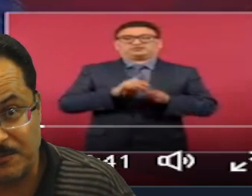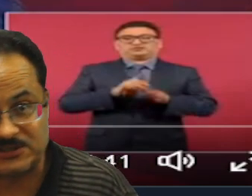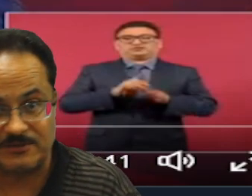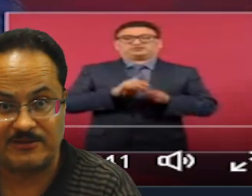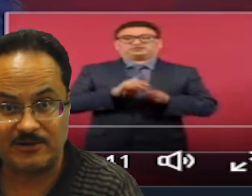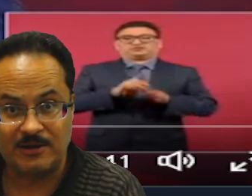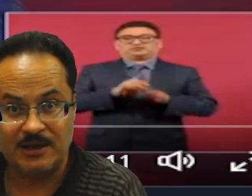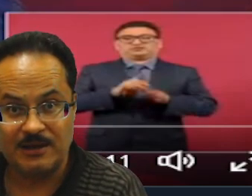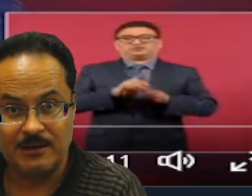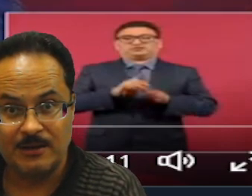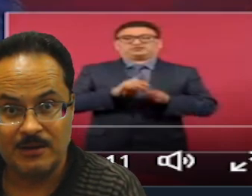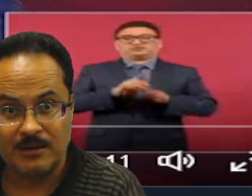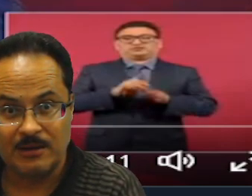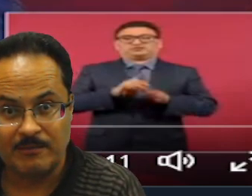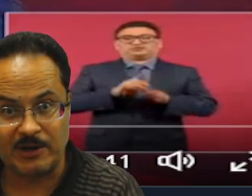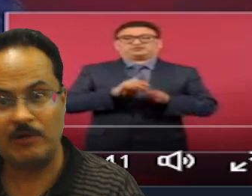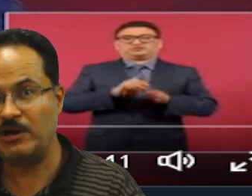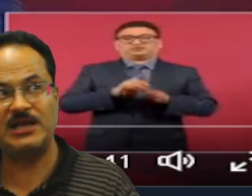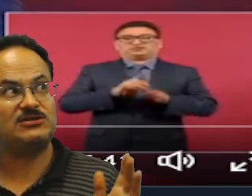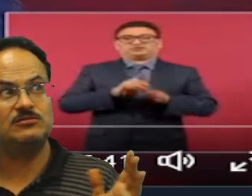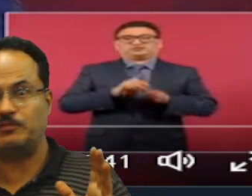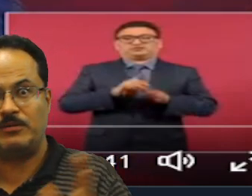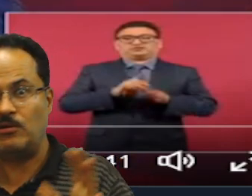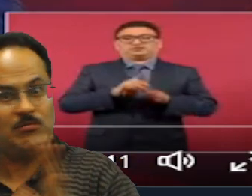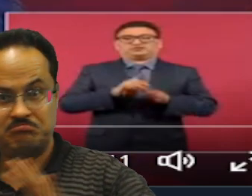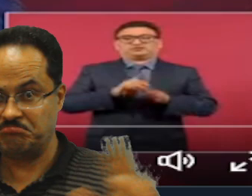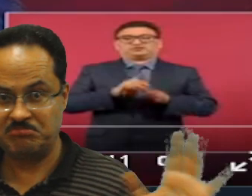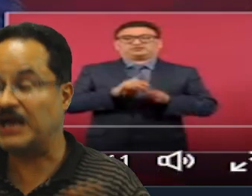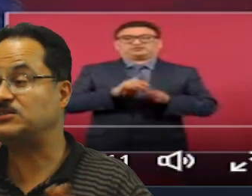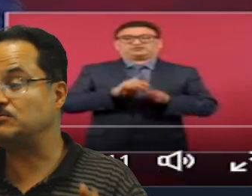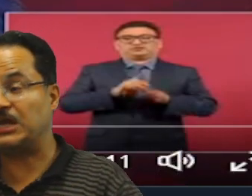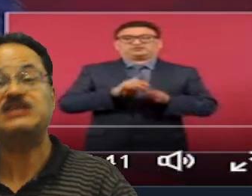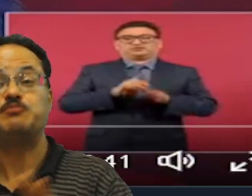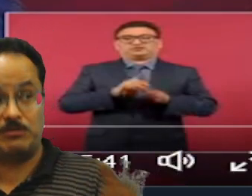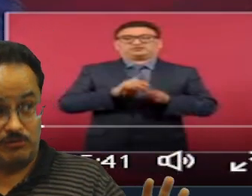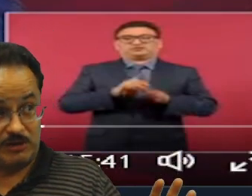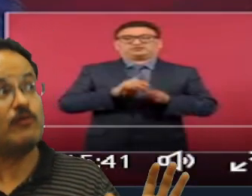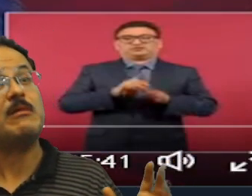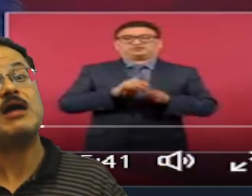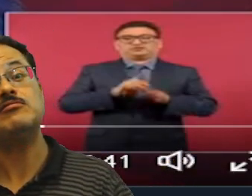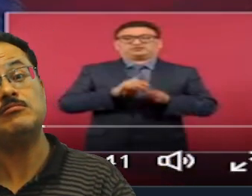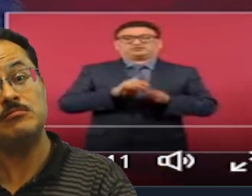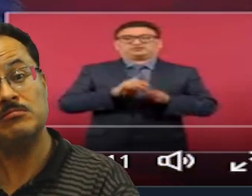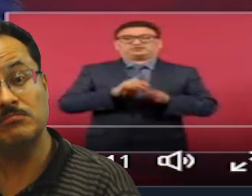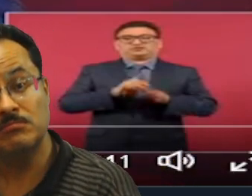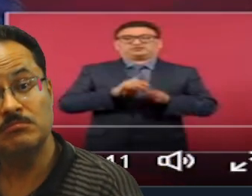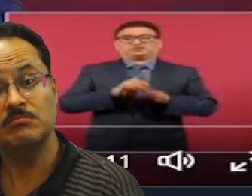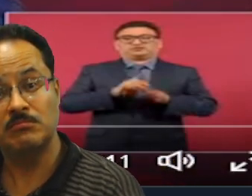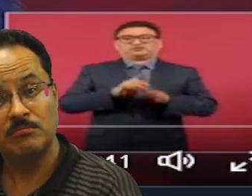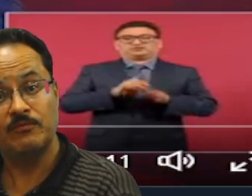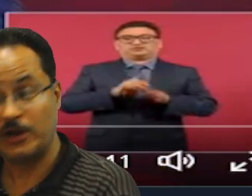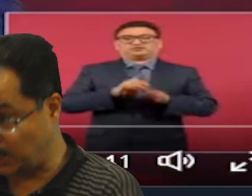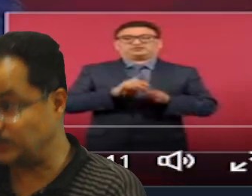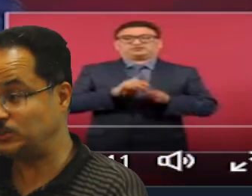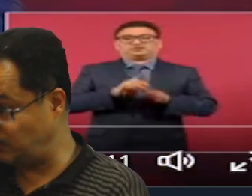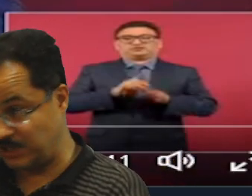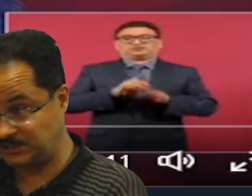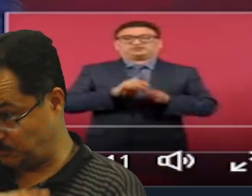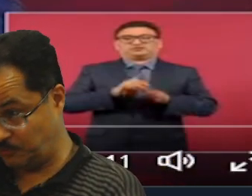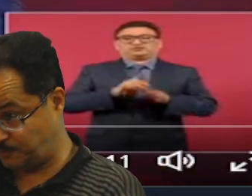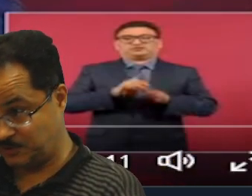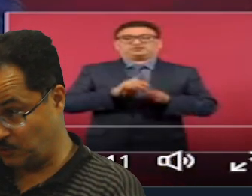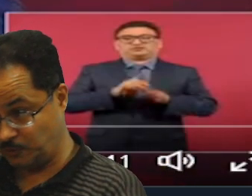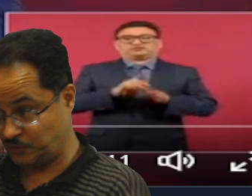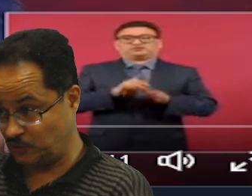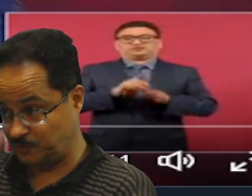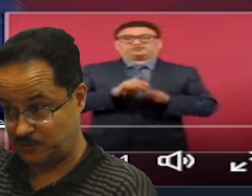de López Obrador pero ahora ya es un pueblo ya es un ya es pueblo uniformado el ejército ya